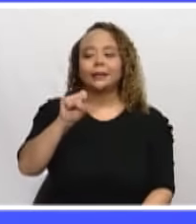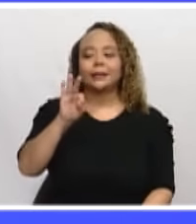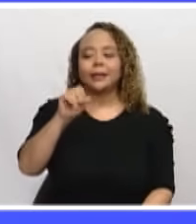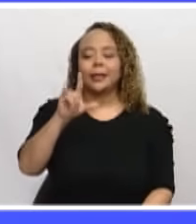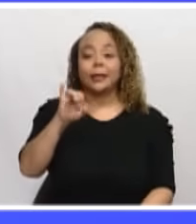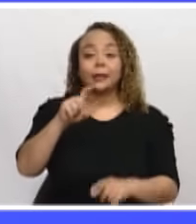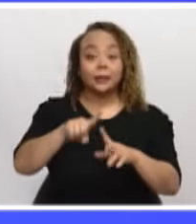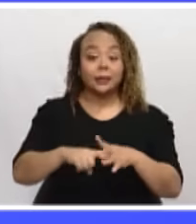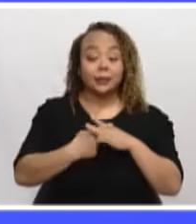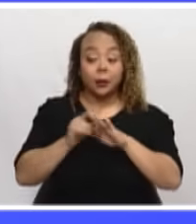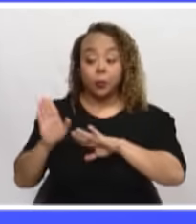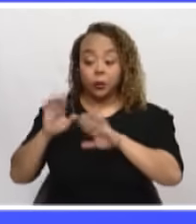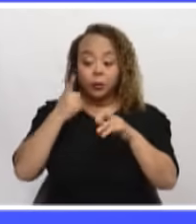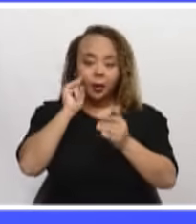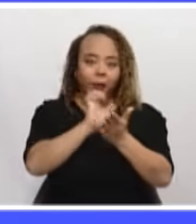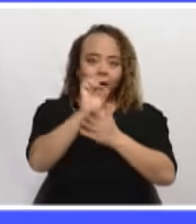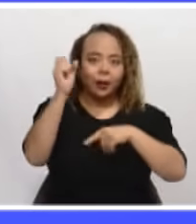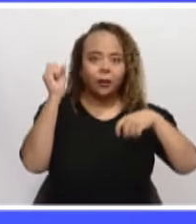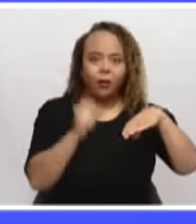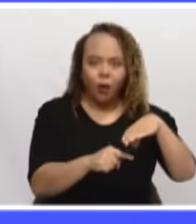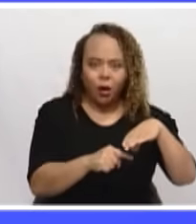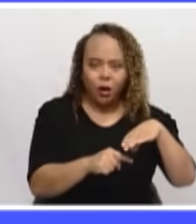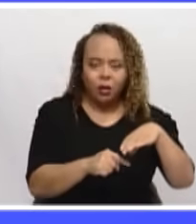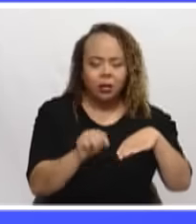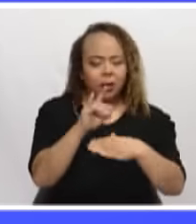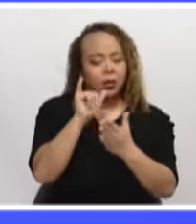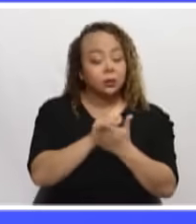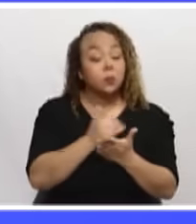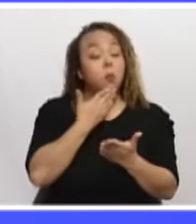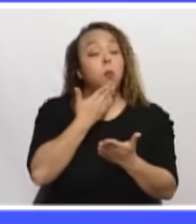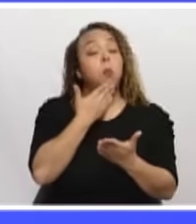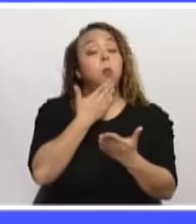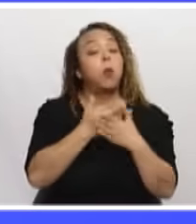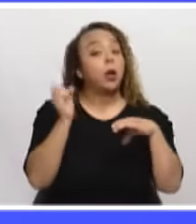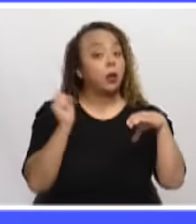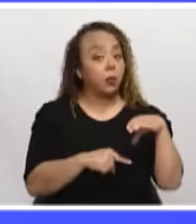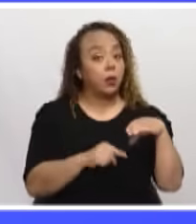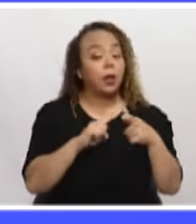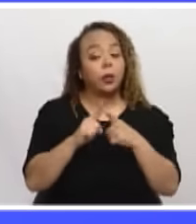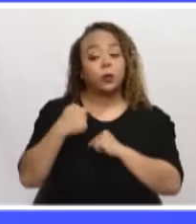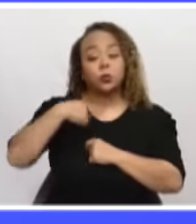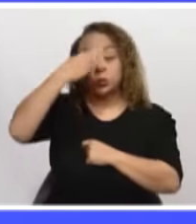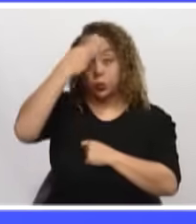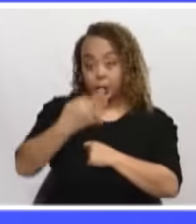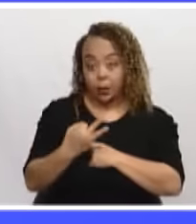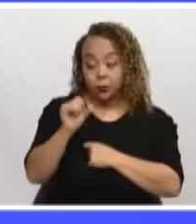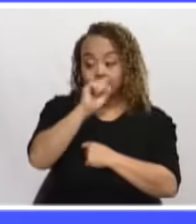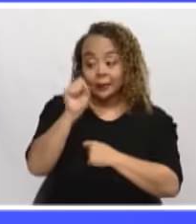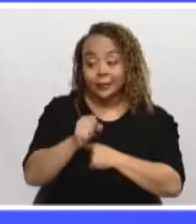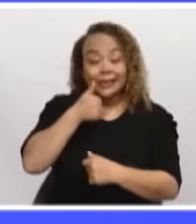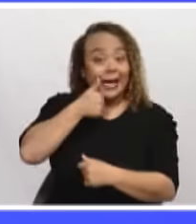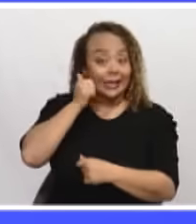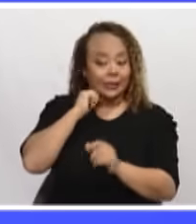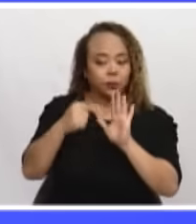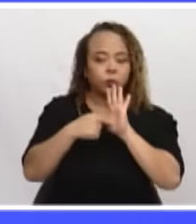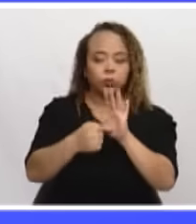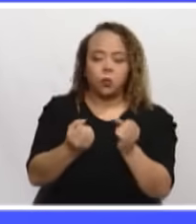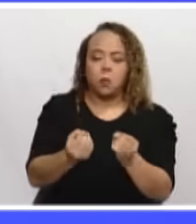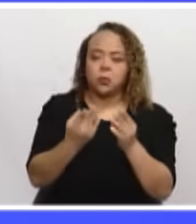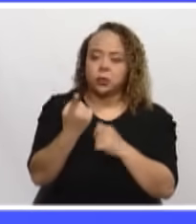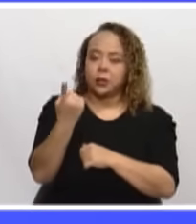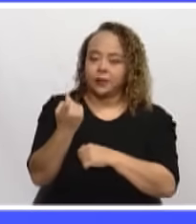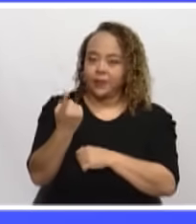inicia en portería para evitar el gol que le hacen y es un muy buen gol también entonces yo creo que el sapri ayer mostró muchísimas